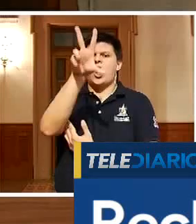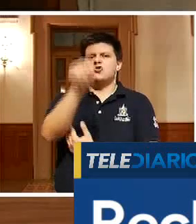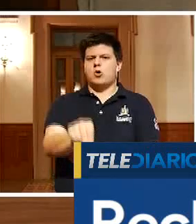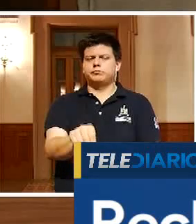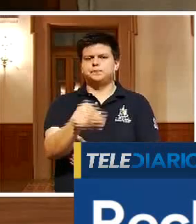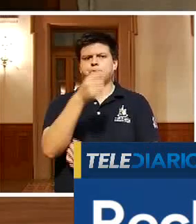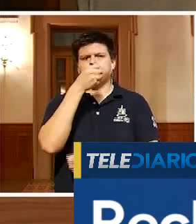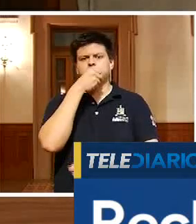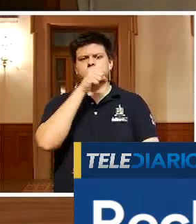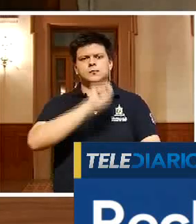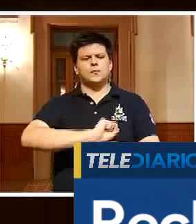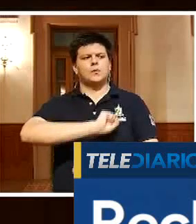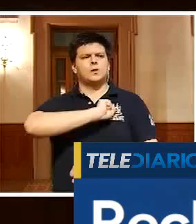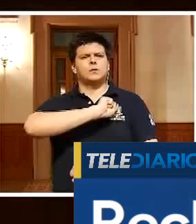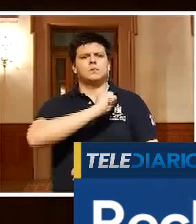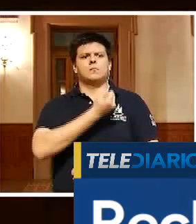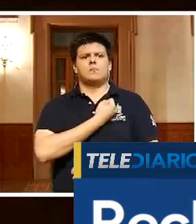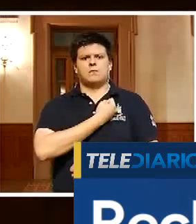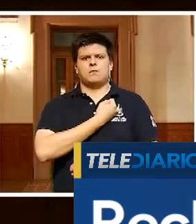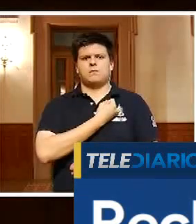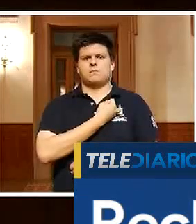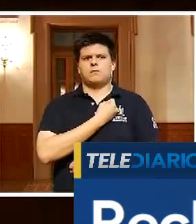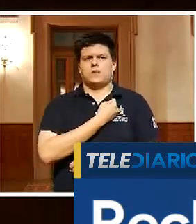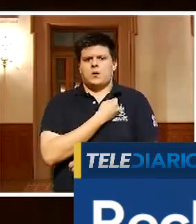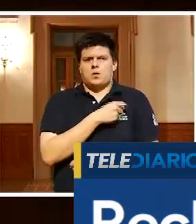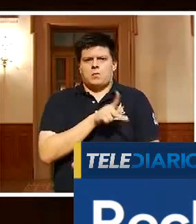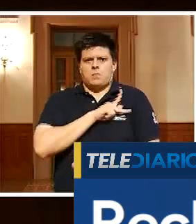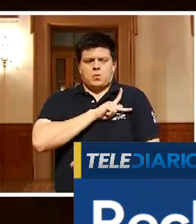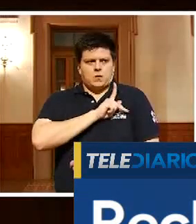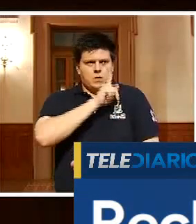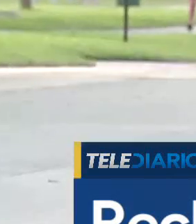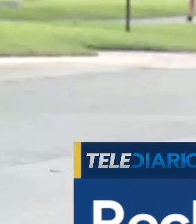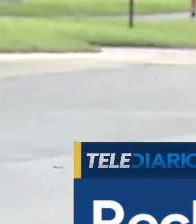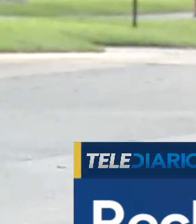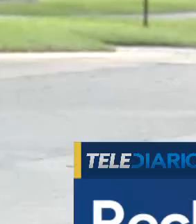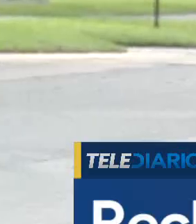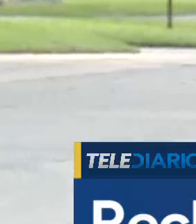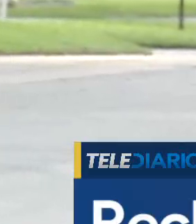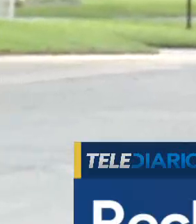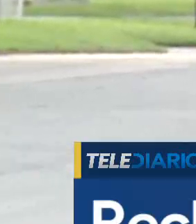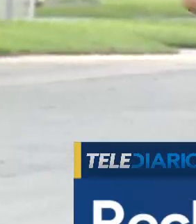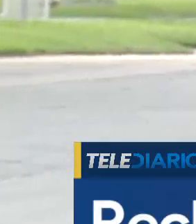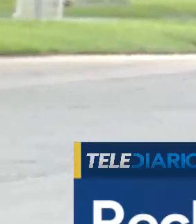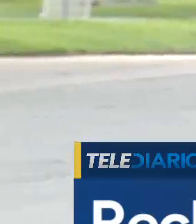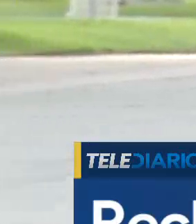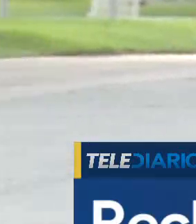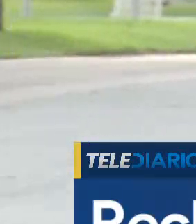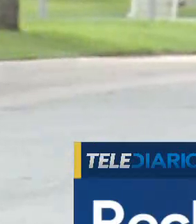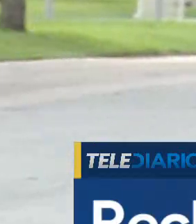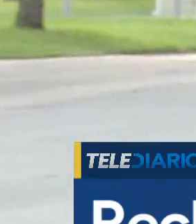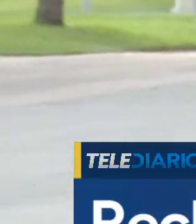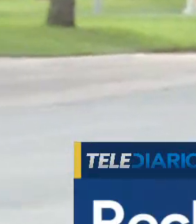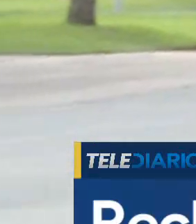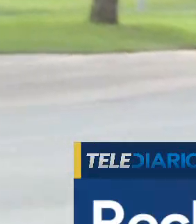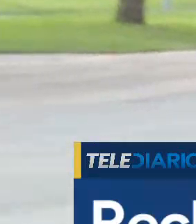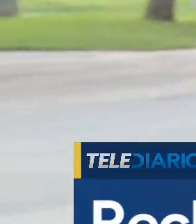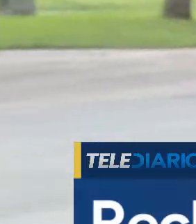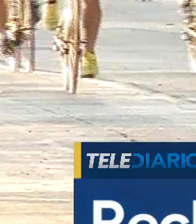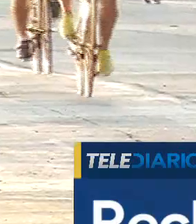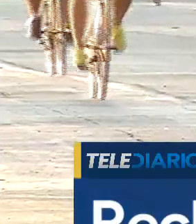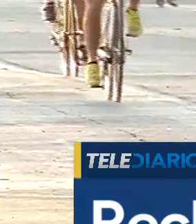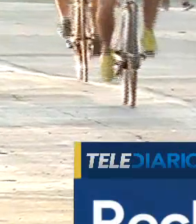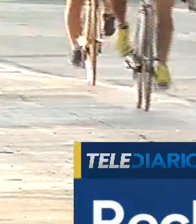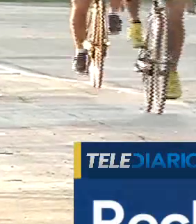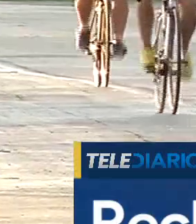Manuel de la O, señaló que las indicaciones para este y otros sitios donde se pueden realizar deportes fue restringir horarios y descartar